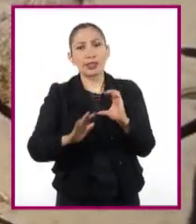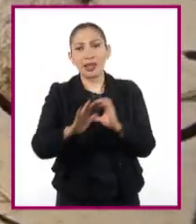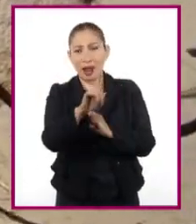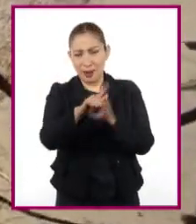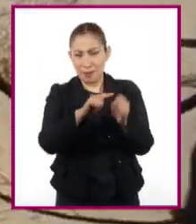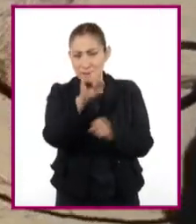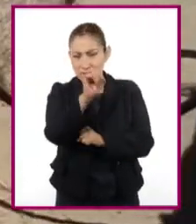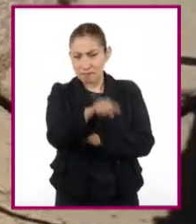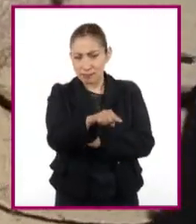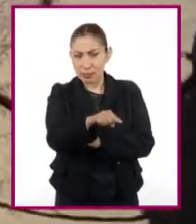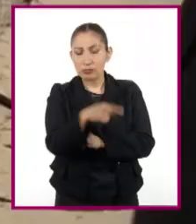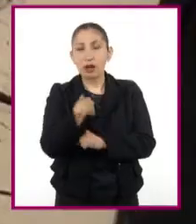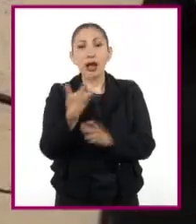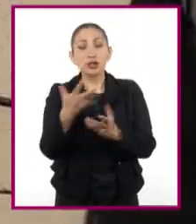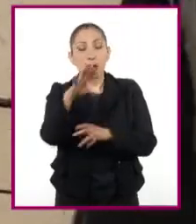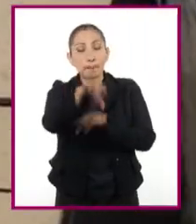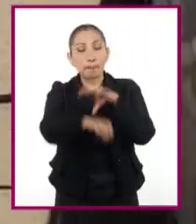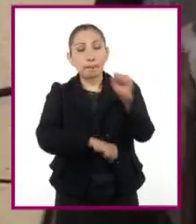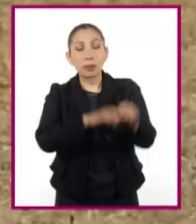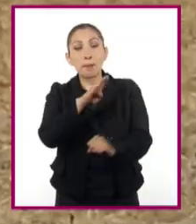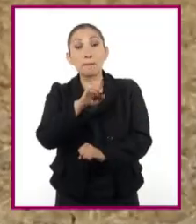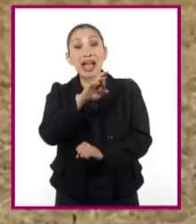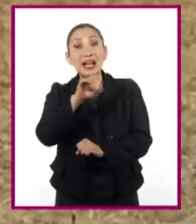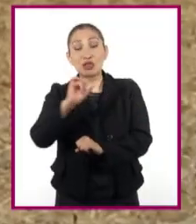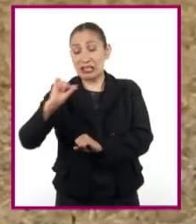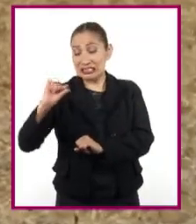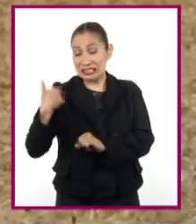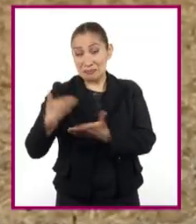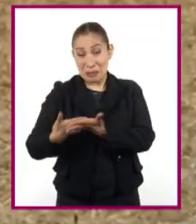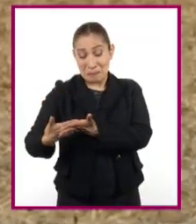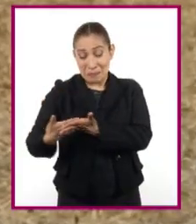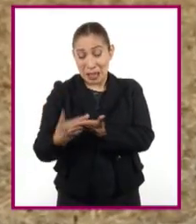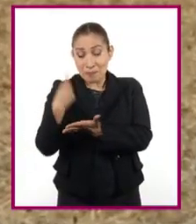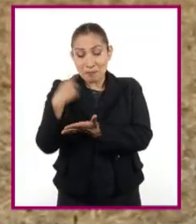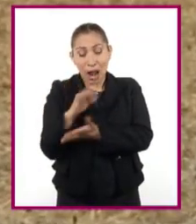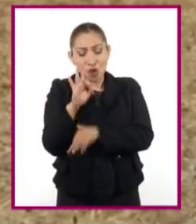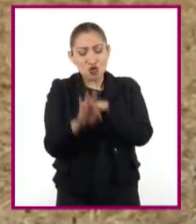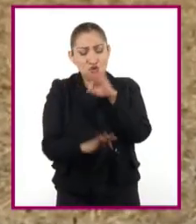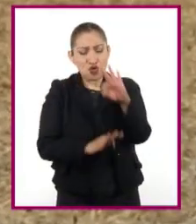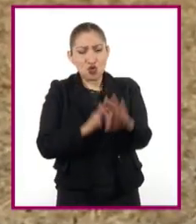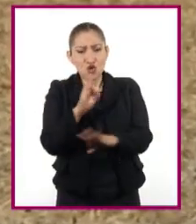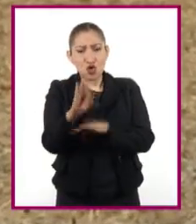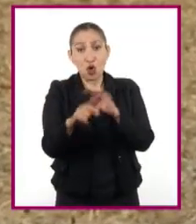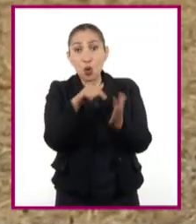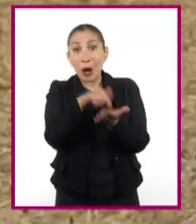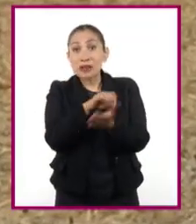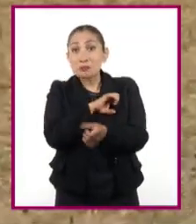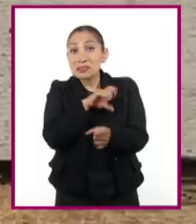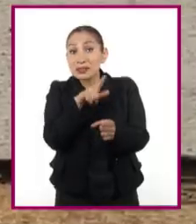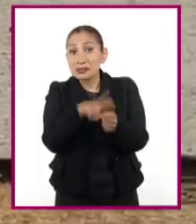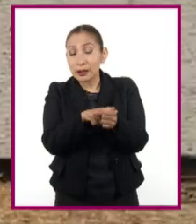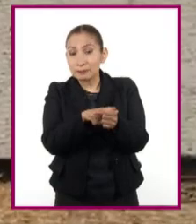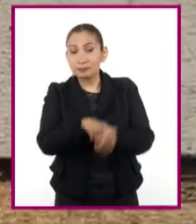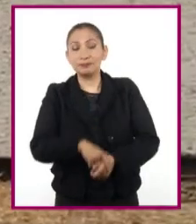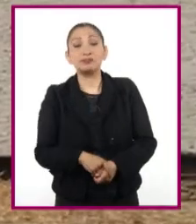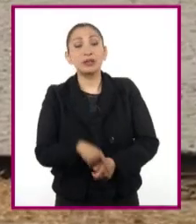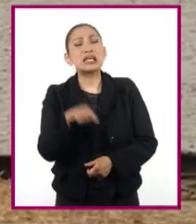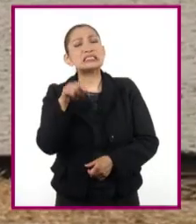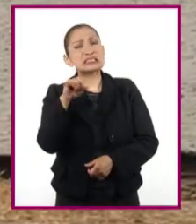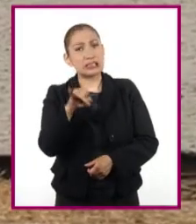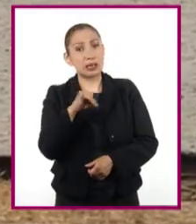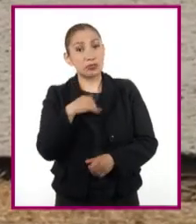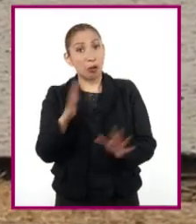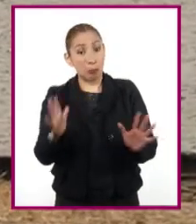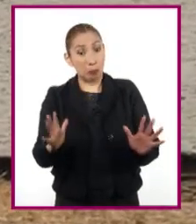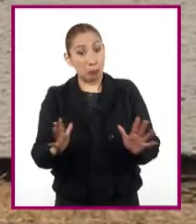de la especie, se logró capturar berrendos recién nacidos para resguardarlos en encierros especiales. Y aunque